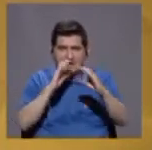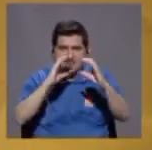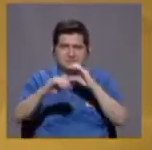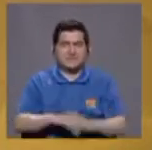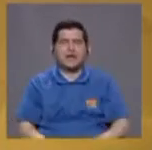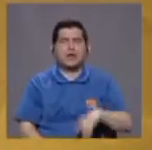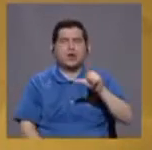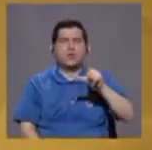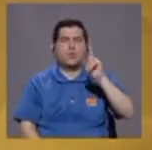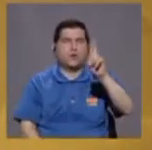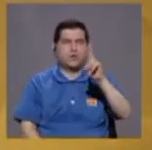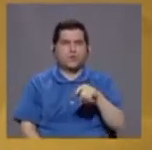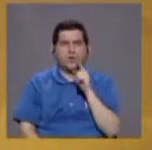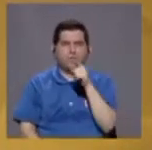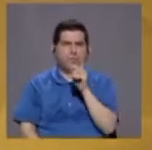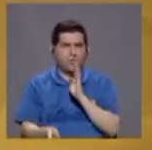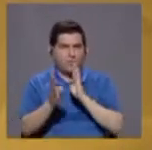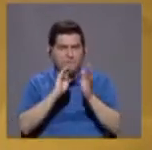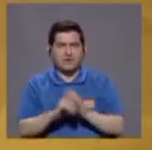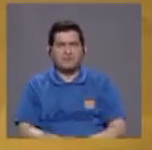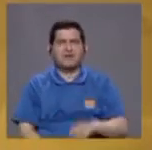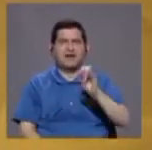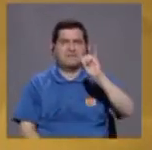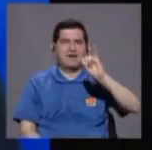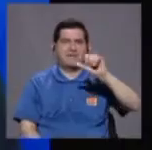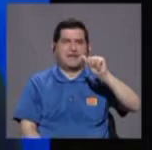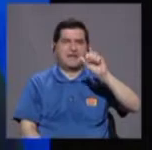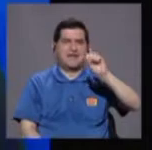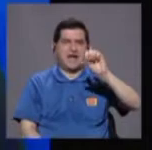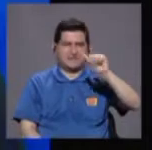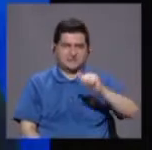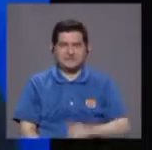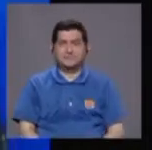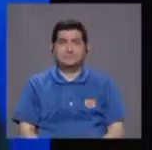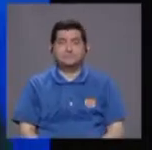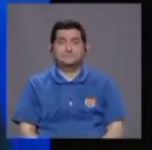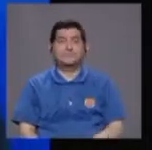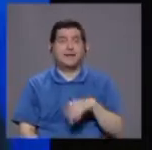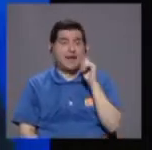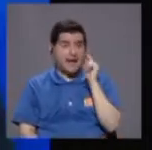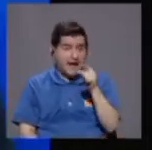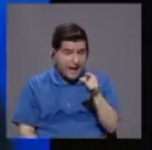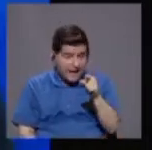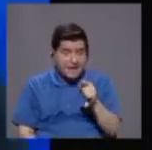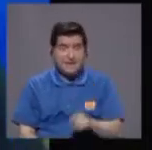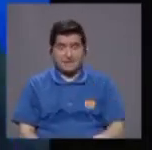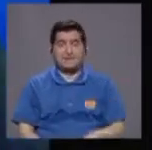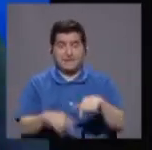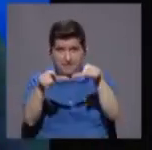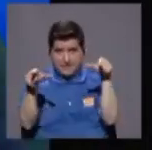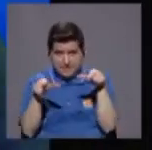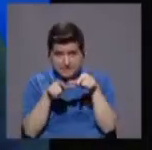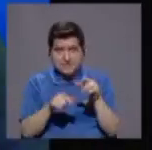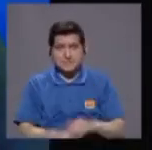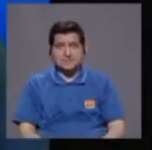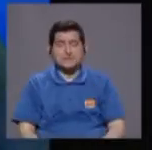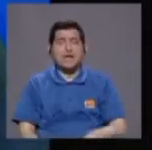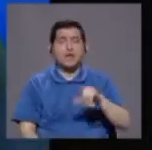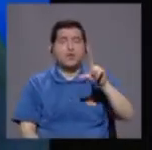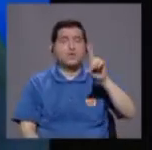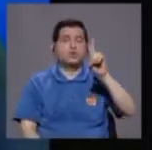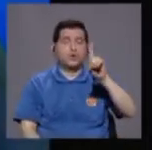Raúl, hablabas de Eliasa. Sí, entonces ahí estaba Luis